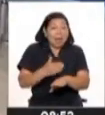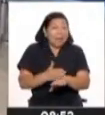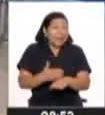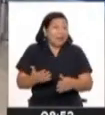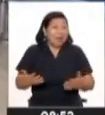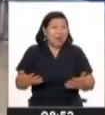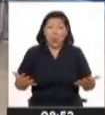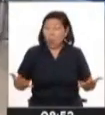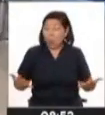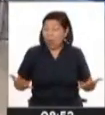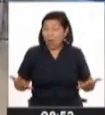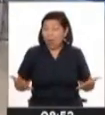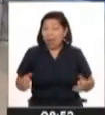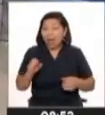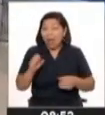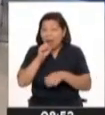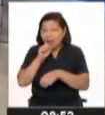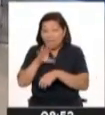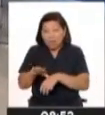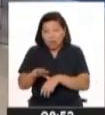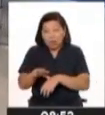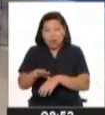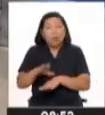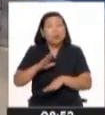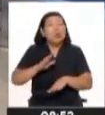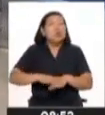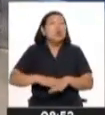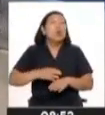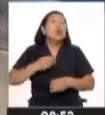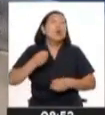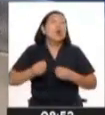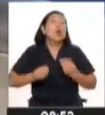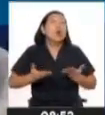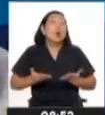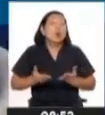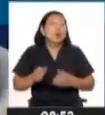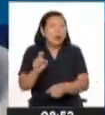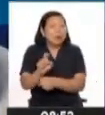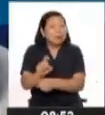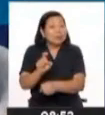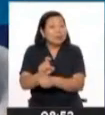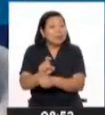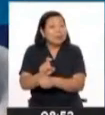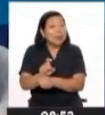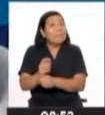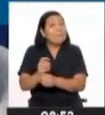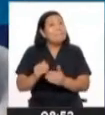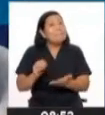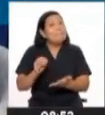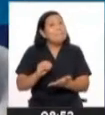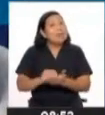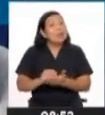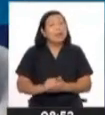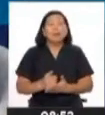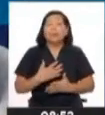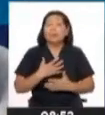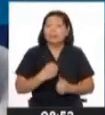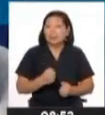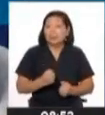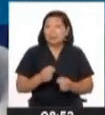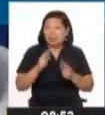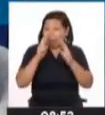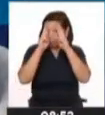no había mayor información respecto a cómo educar de una manera más saludable,